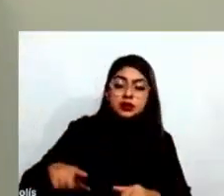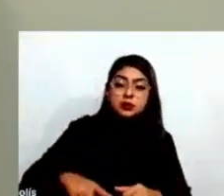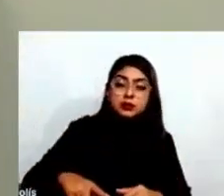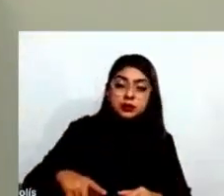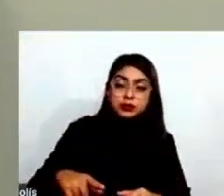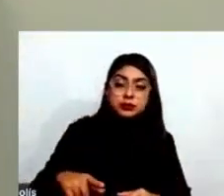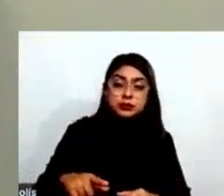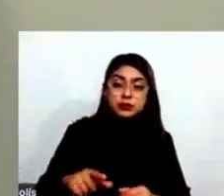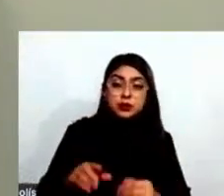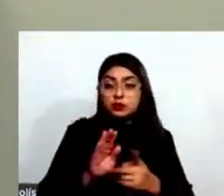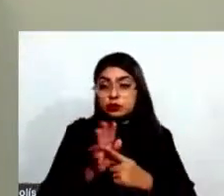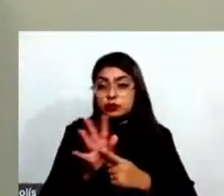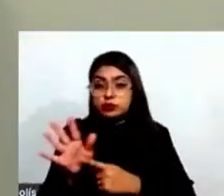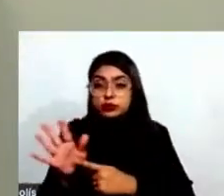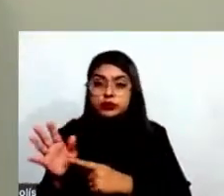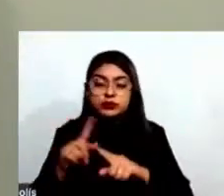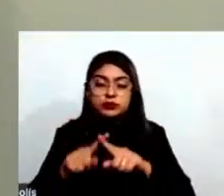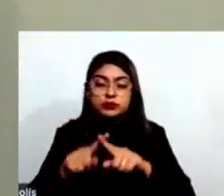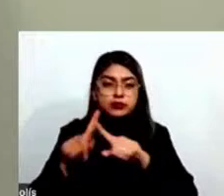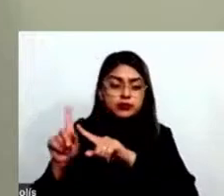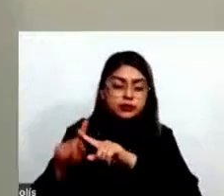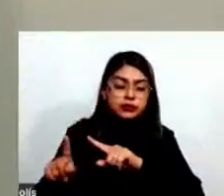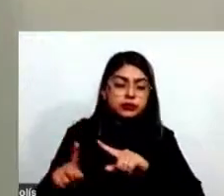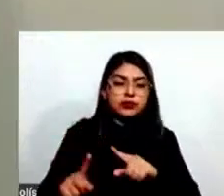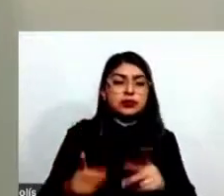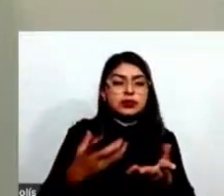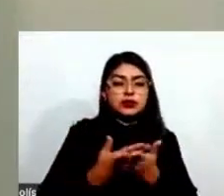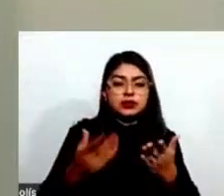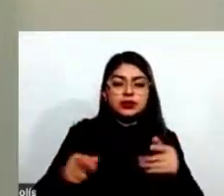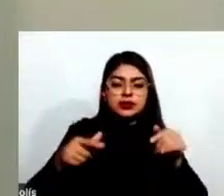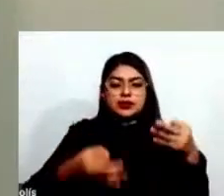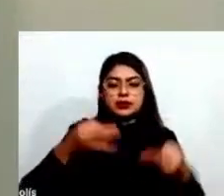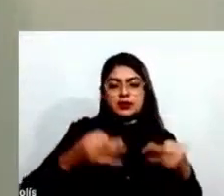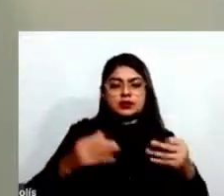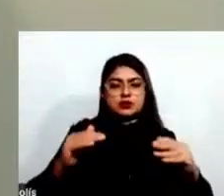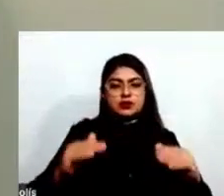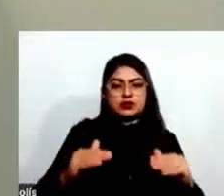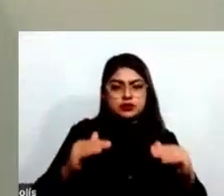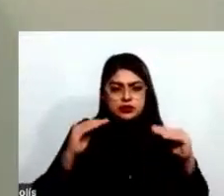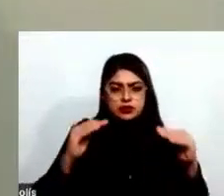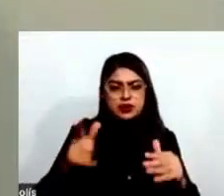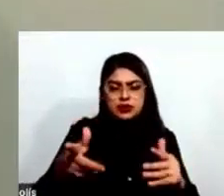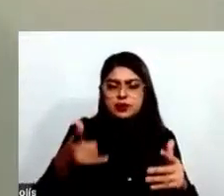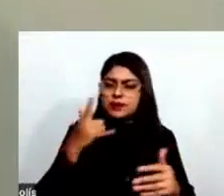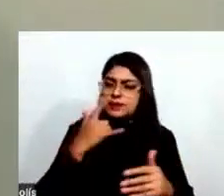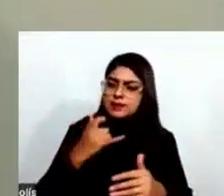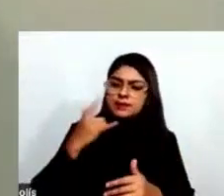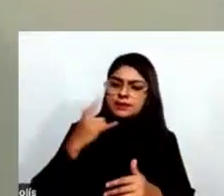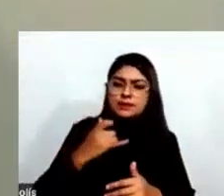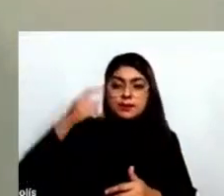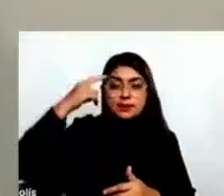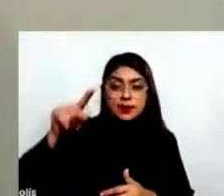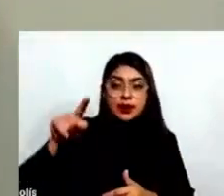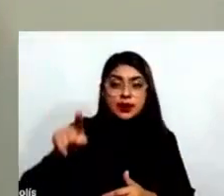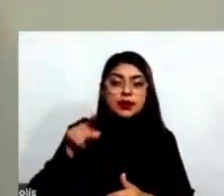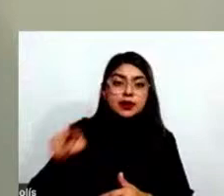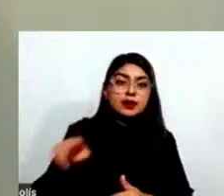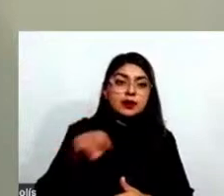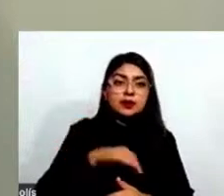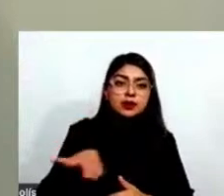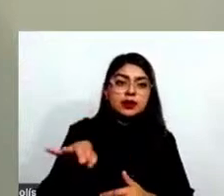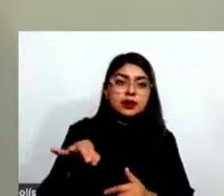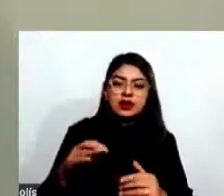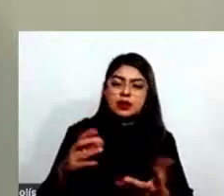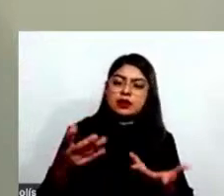sido enfática en extender esas protecciones procedimentales a todos los funcionarios